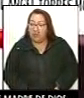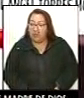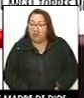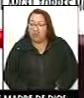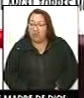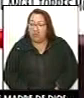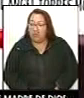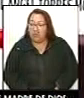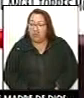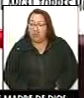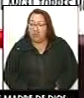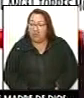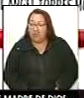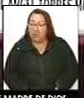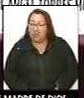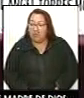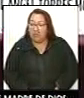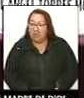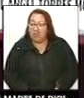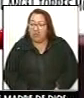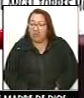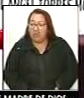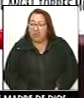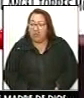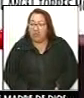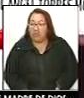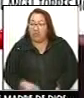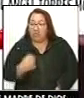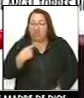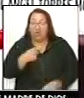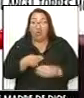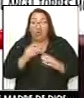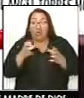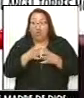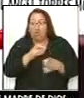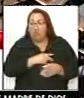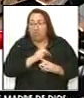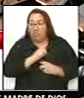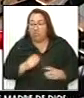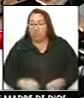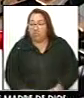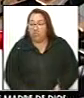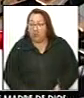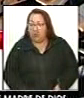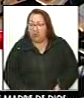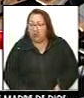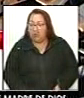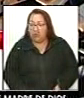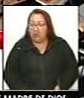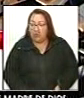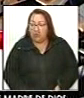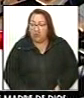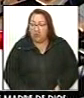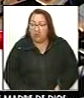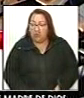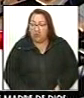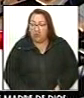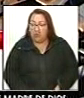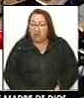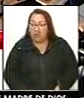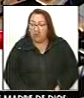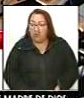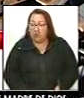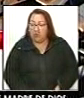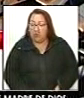de Fuerza Popular. Yo no lo hubiera entendido jamás así, de esa forma. No es una comisión común y corriente, es una comisión muy